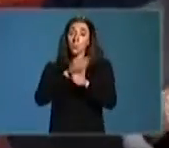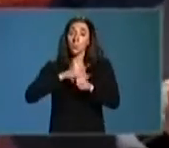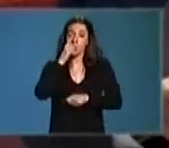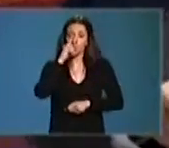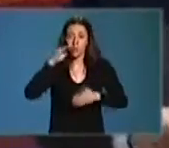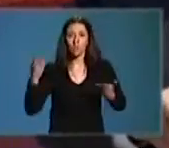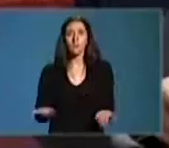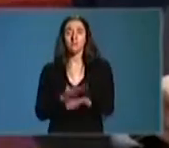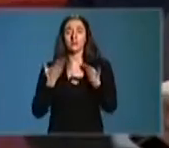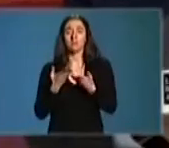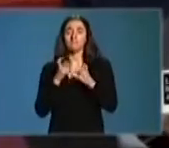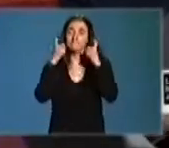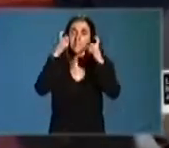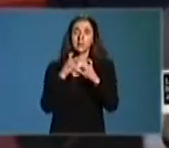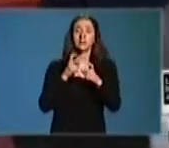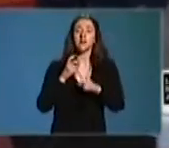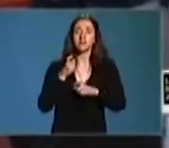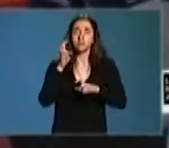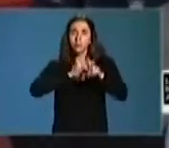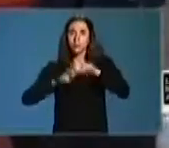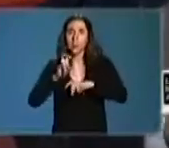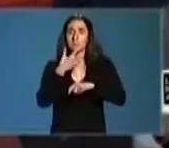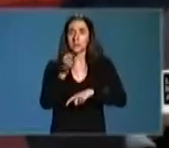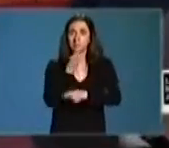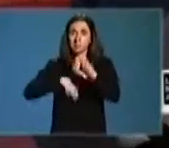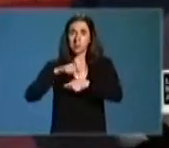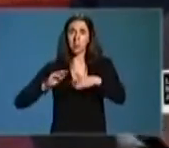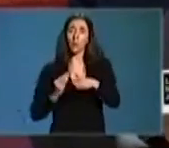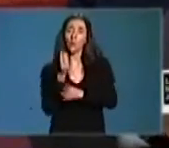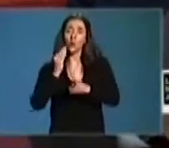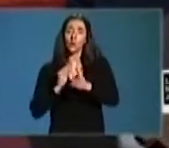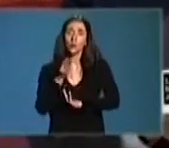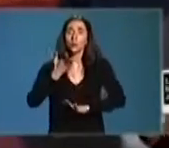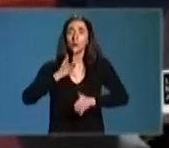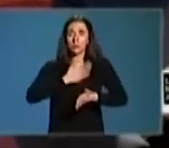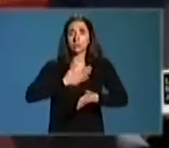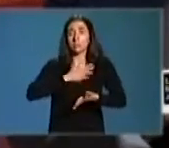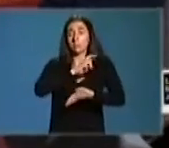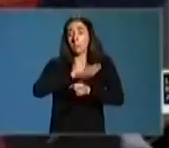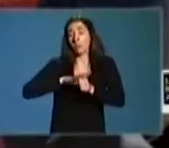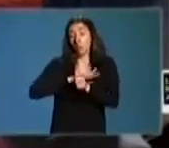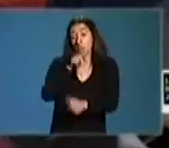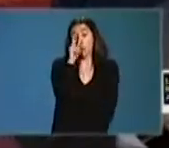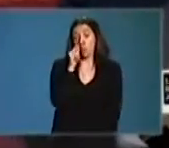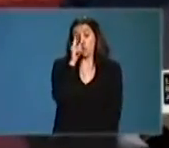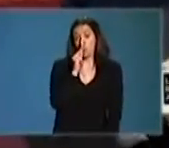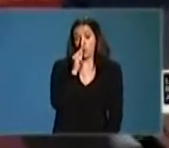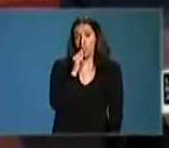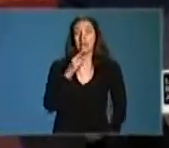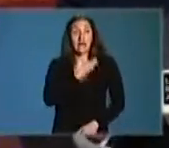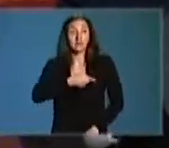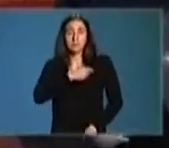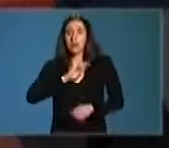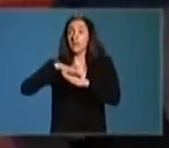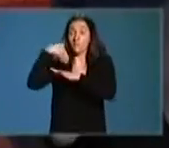y vender como producto turístico de calidad todo lo que en sí se contiene en la provincia de lugo y de alguna forma traslada al conjunto de